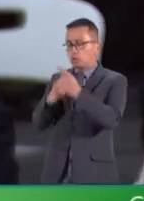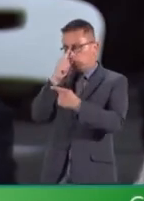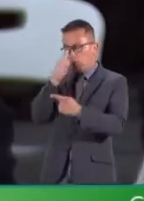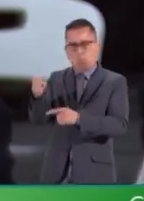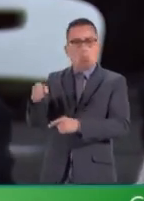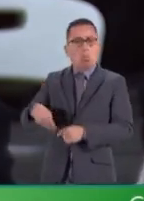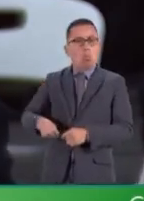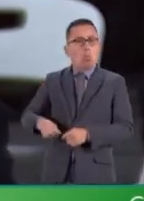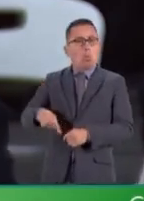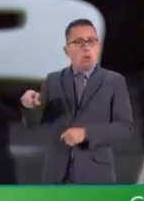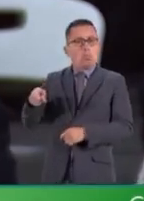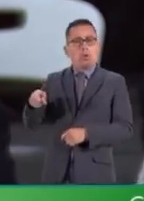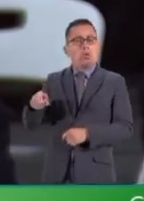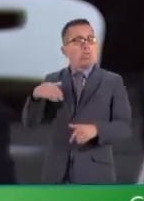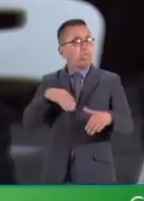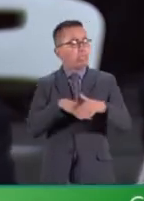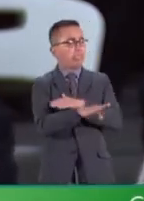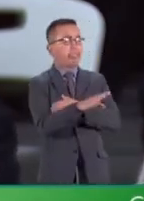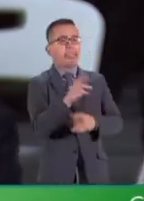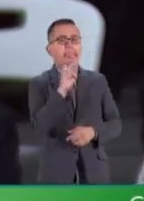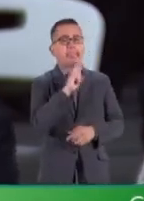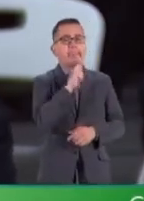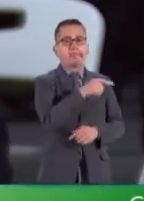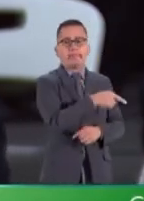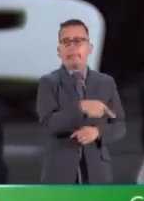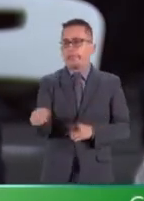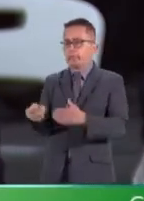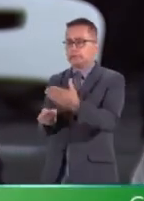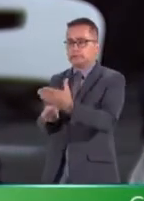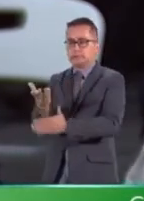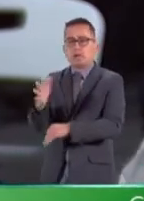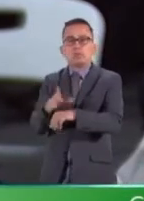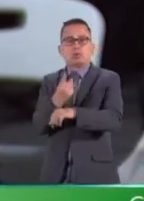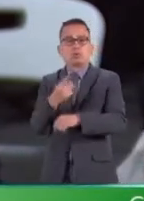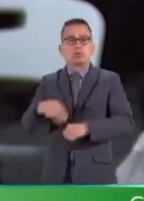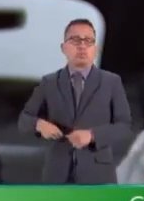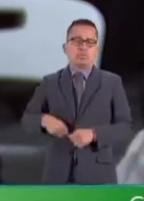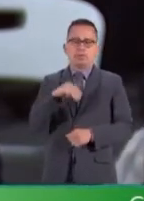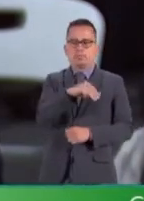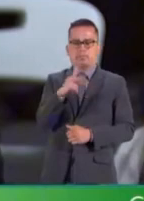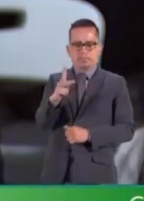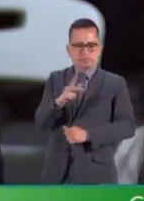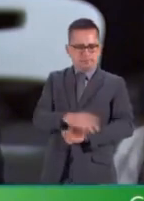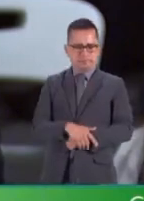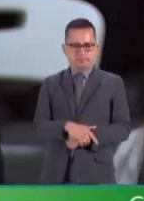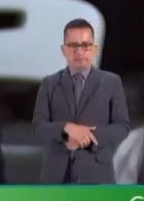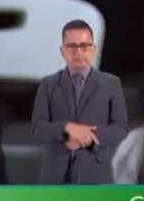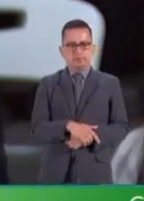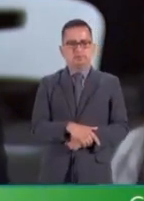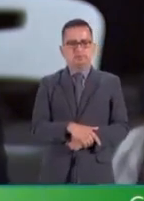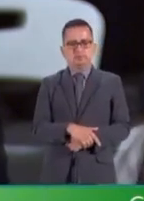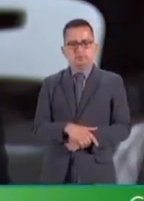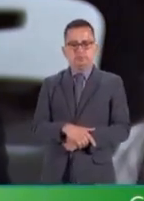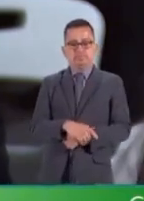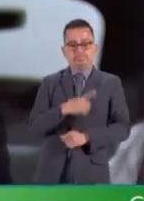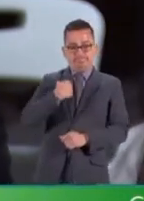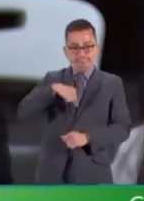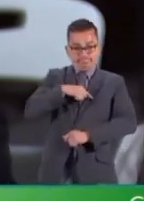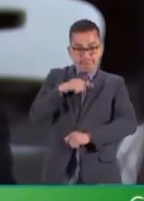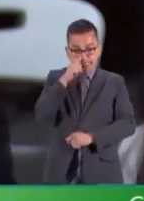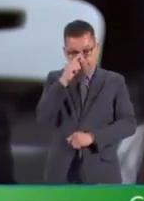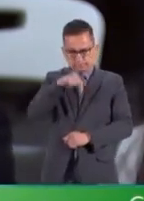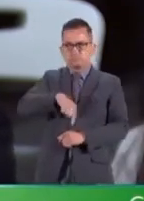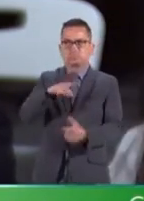de la puerta giratoria que son los ministerios públicos. Si realmente luchamos desde esta trinchera